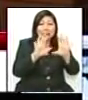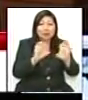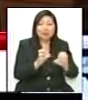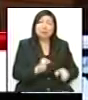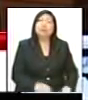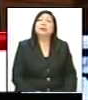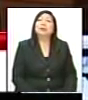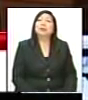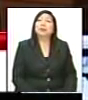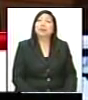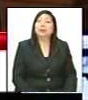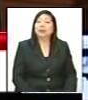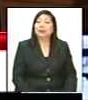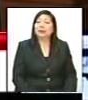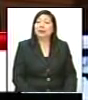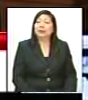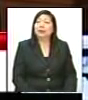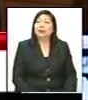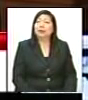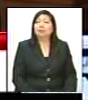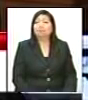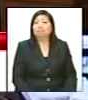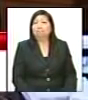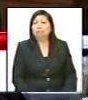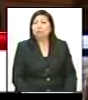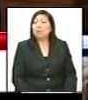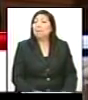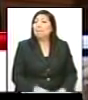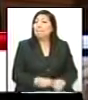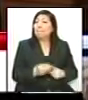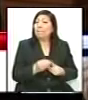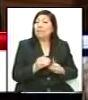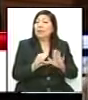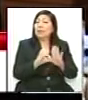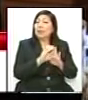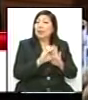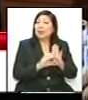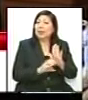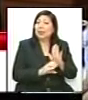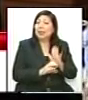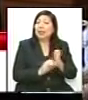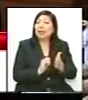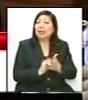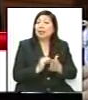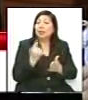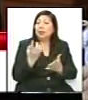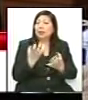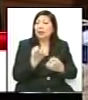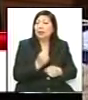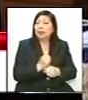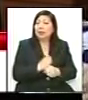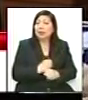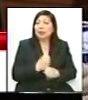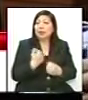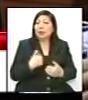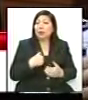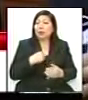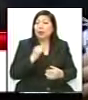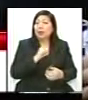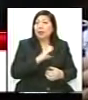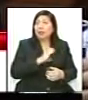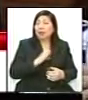sobre los principios constitucionales que son los que deben tomarse en cuenta en un Estado de